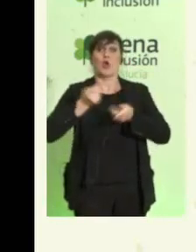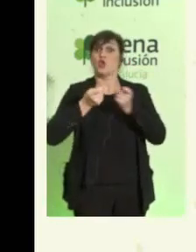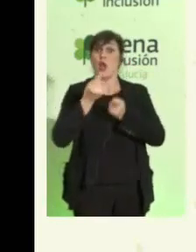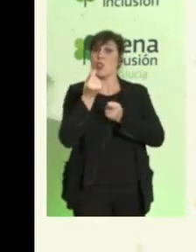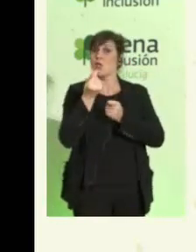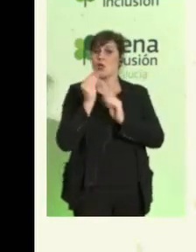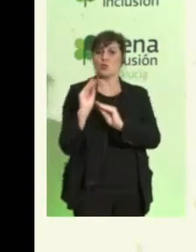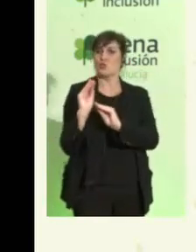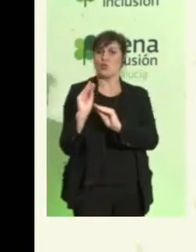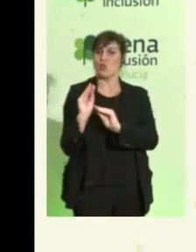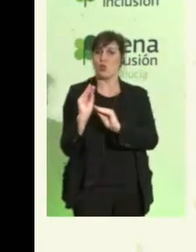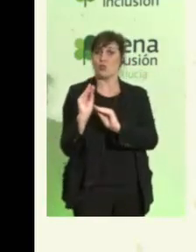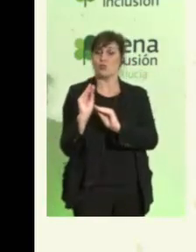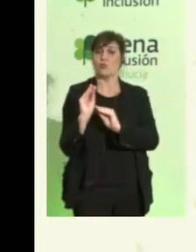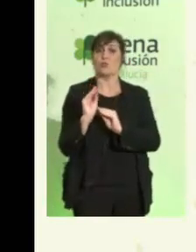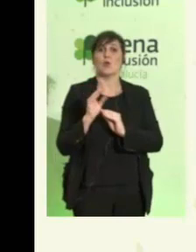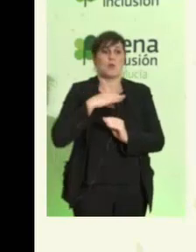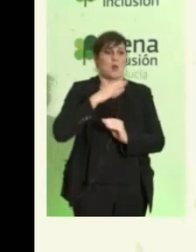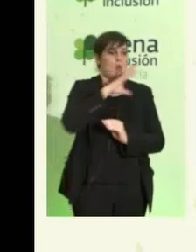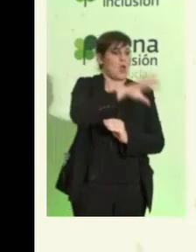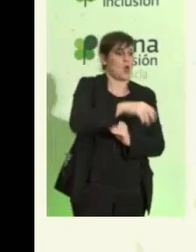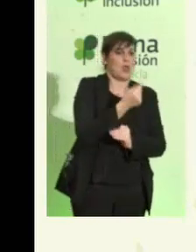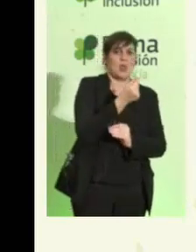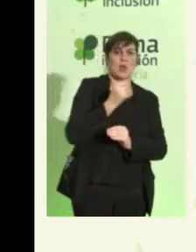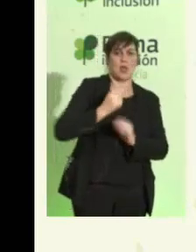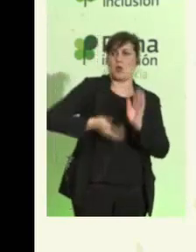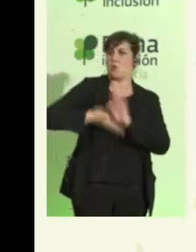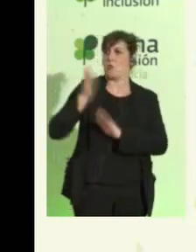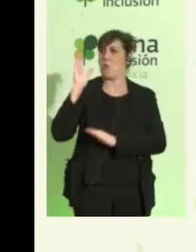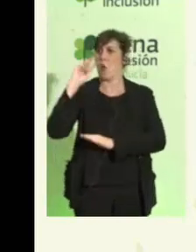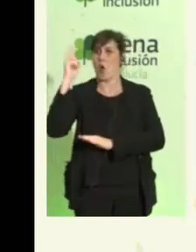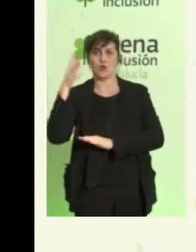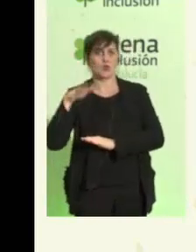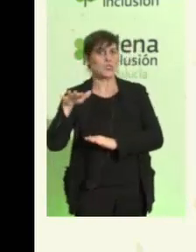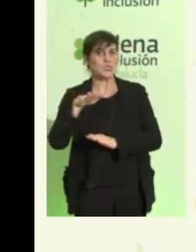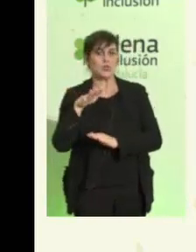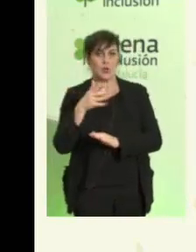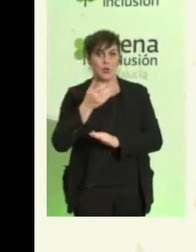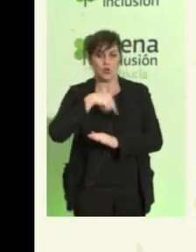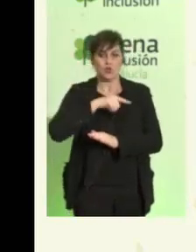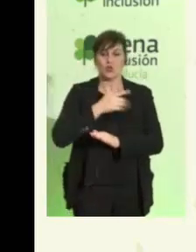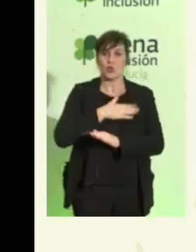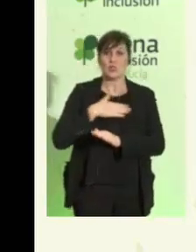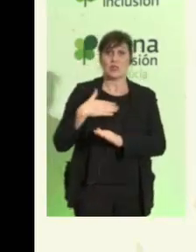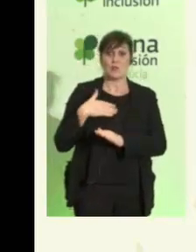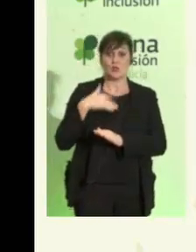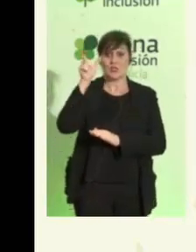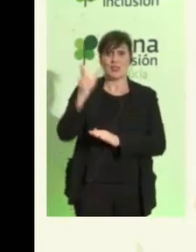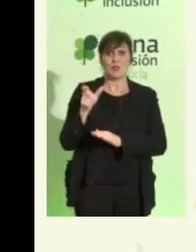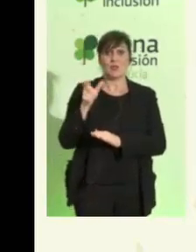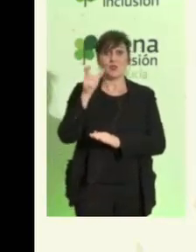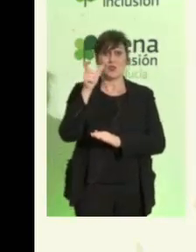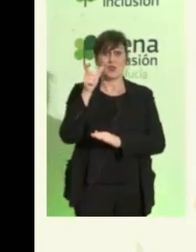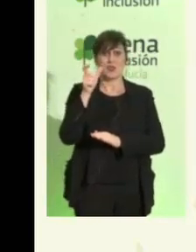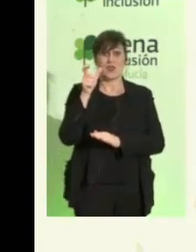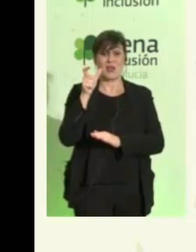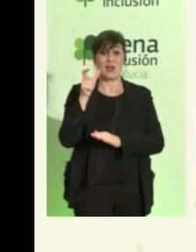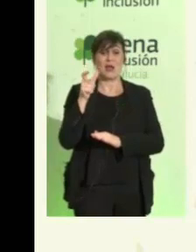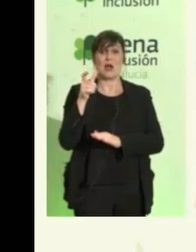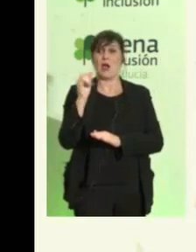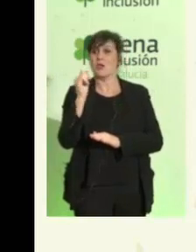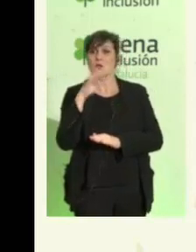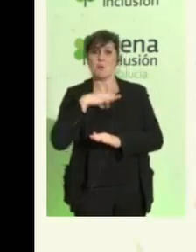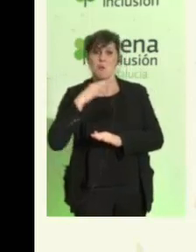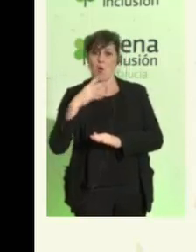que pudieran coger su dinero y irse a otro sitio, y queríamos tener que tuvieran el poder de estar con otra gente y no con nosotros,